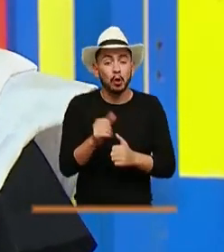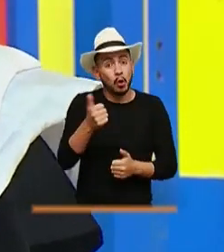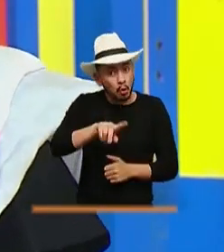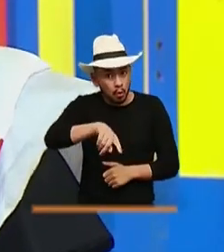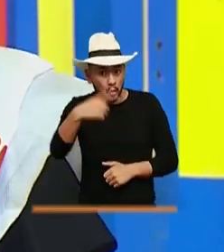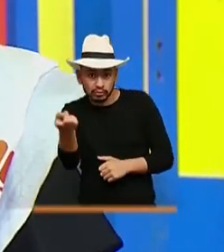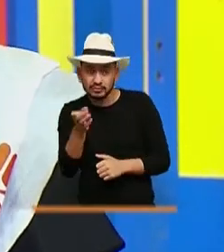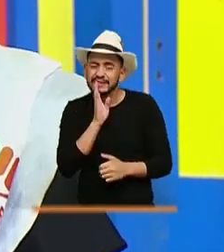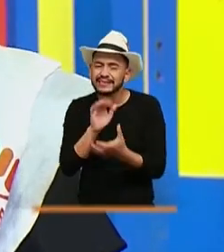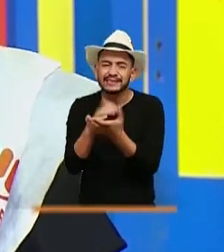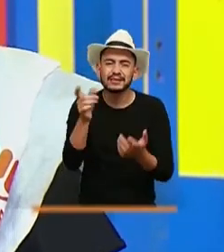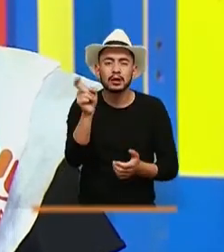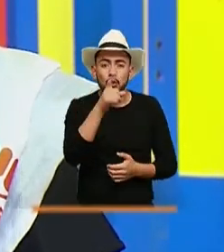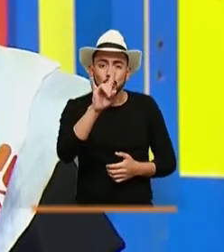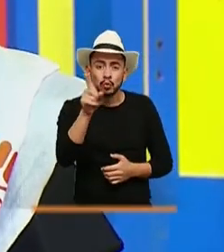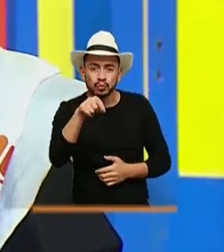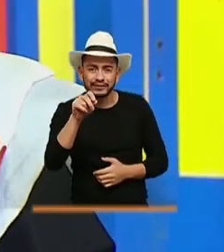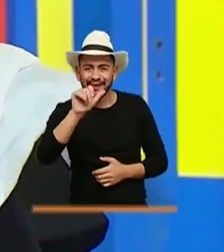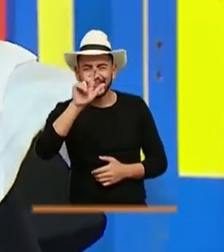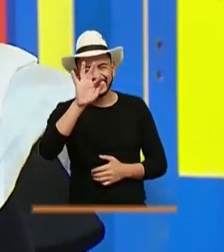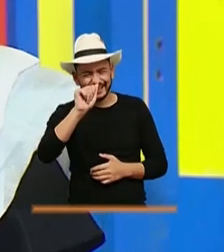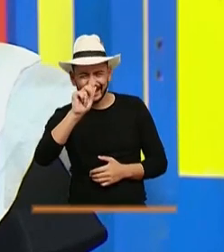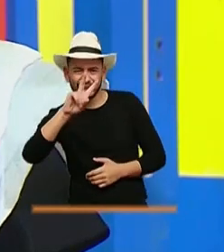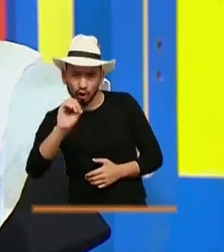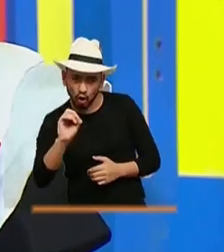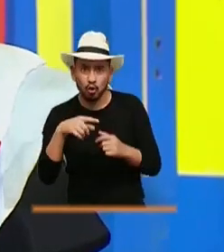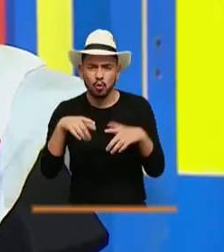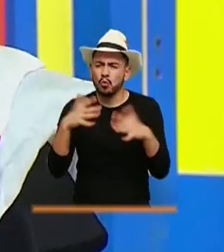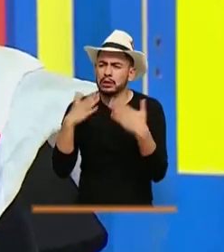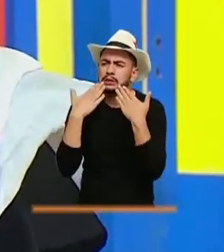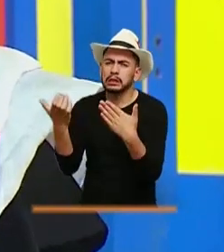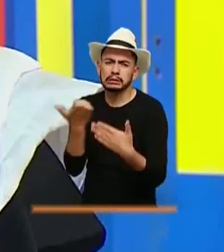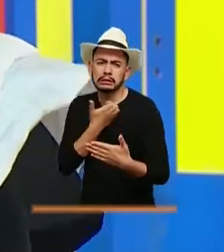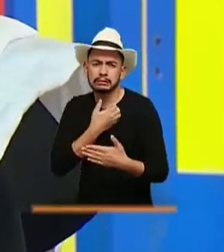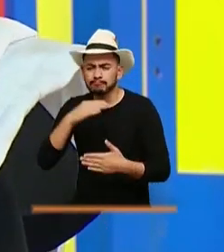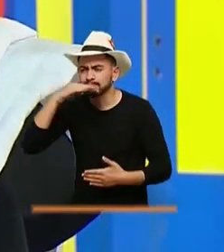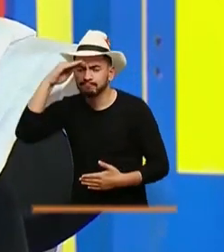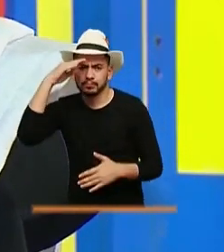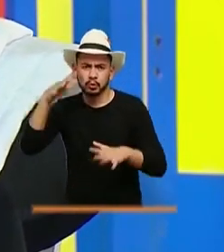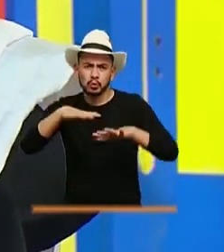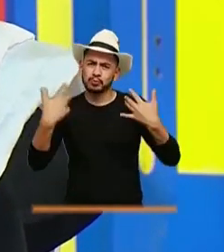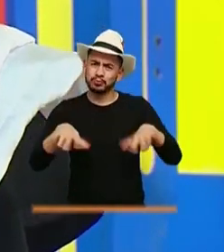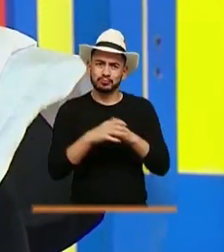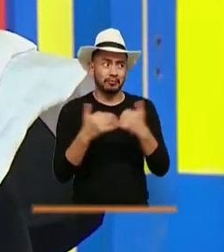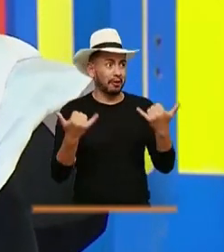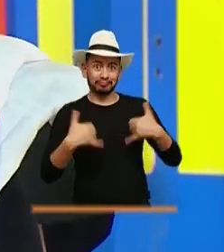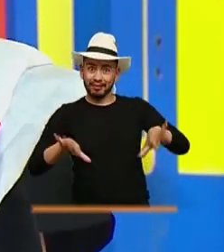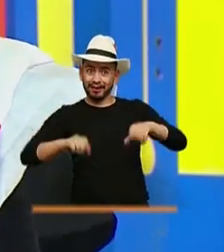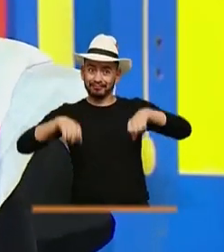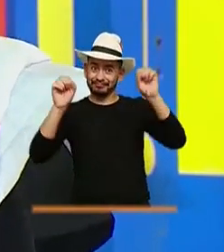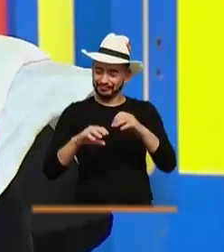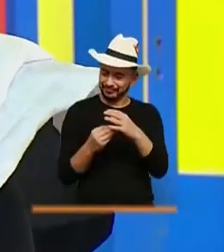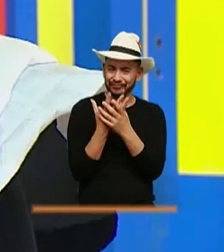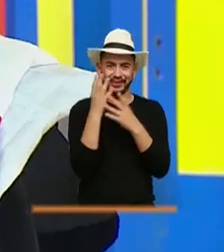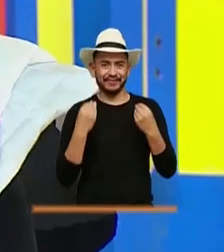Ortiz, quien dice, gracias Telemedellín, por supuesto también a la Alcaldía de Medellín por hacer esto posible y al Festival de la Trova por llevarles todo